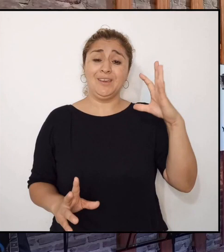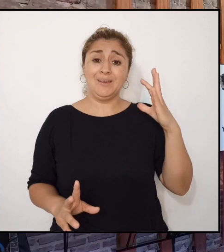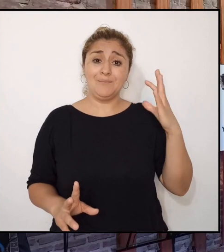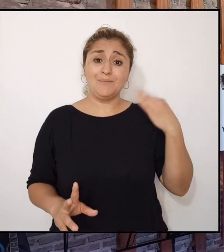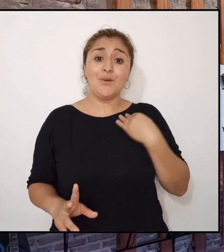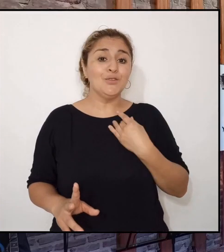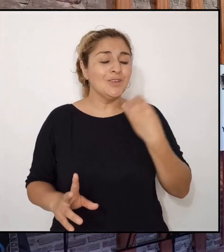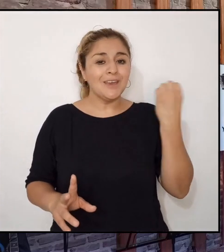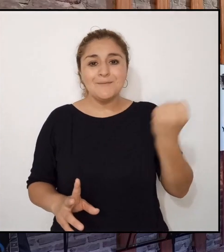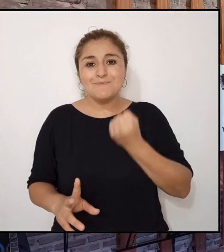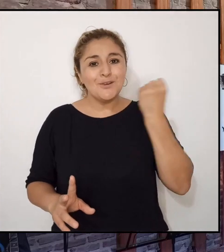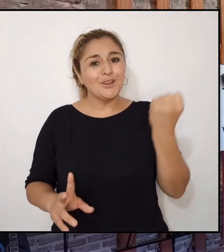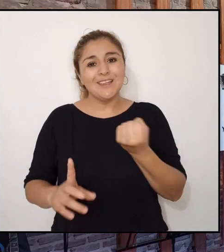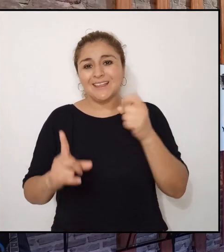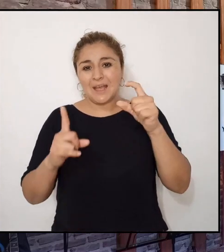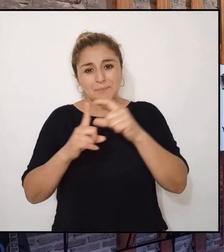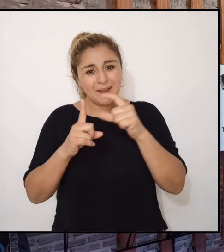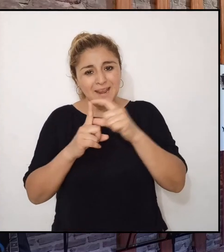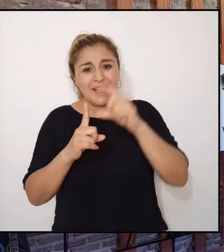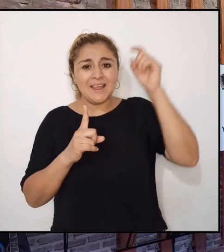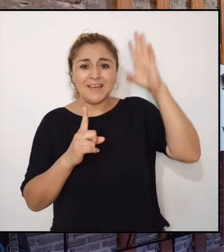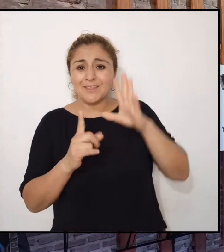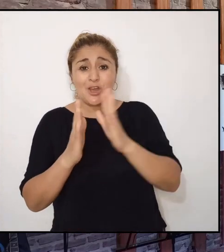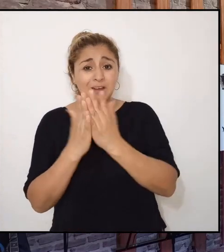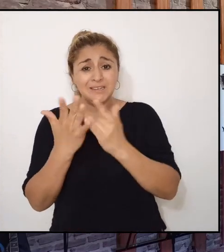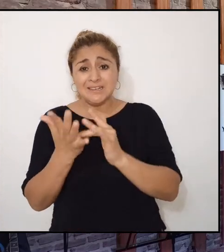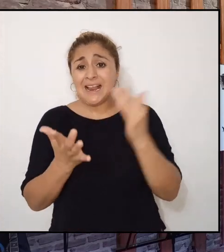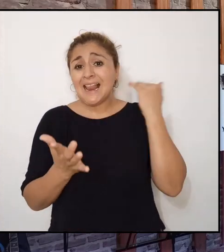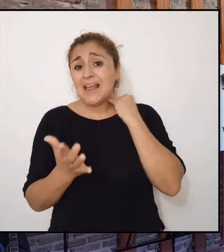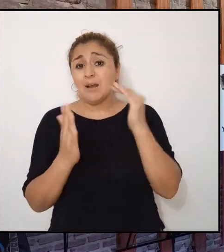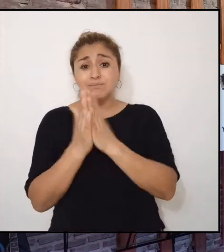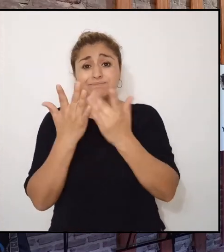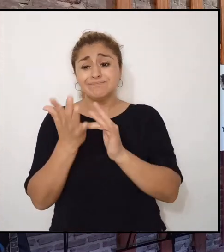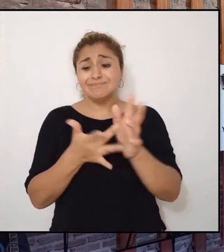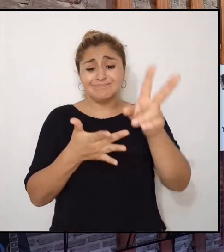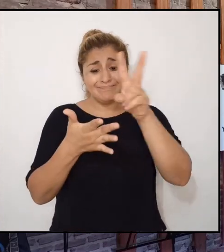Es importante, muy importante.